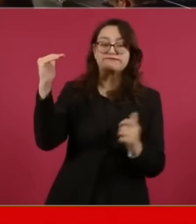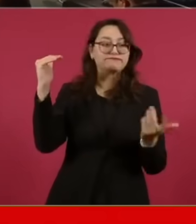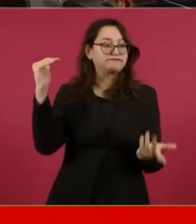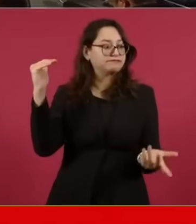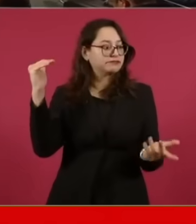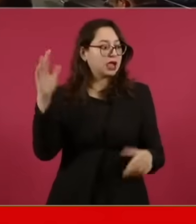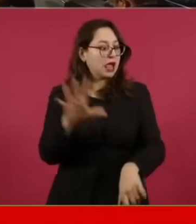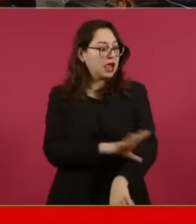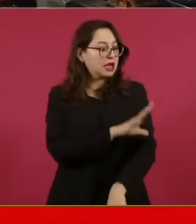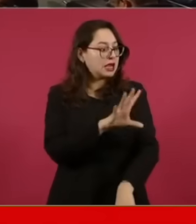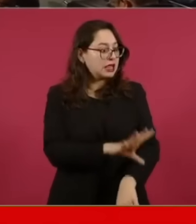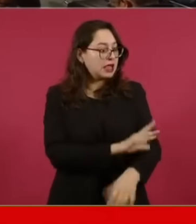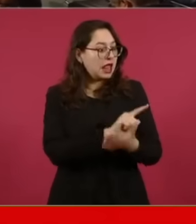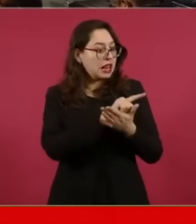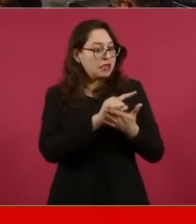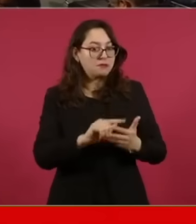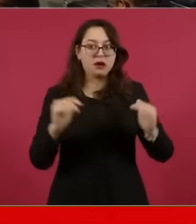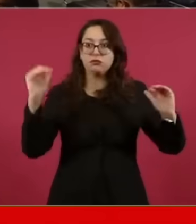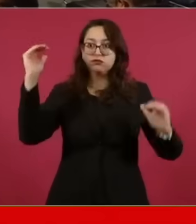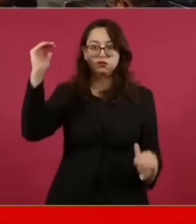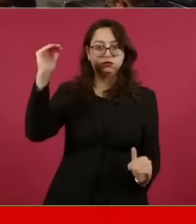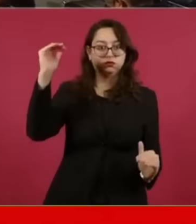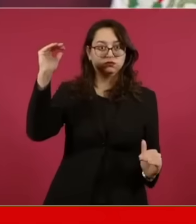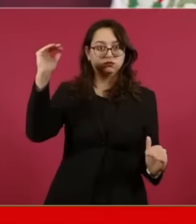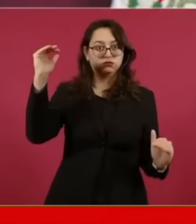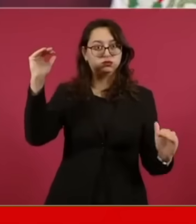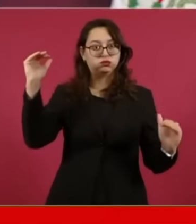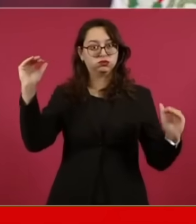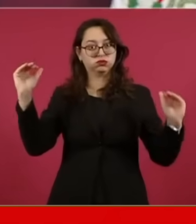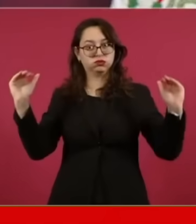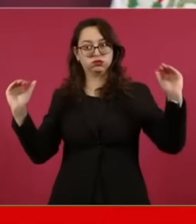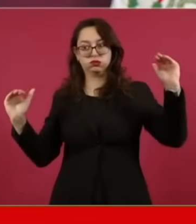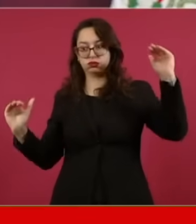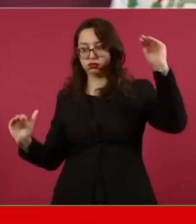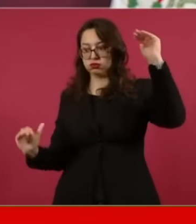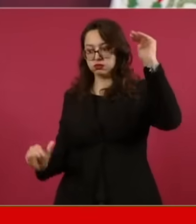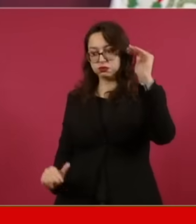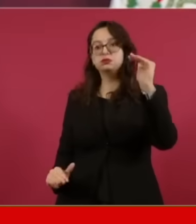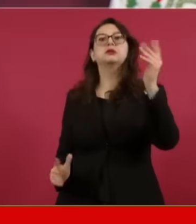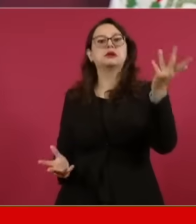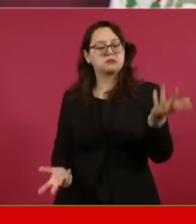hasta el momento de la transición energética.